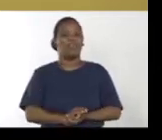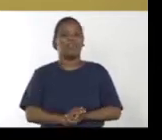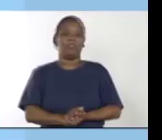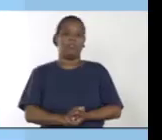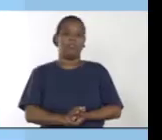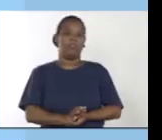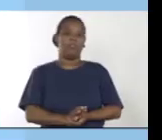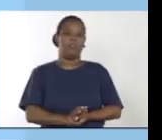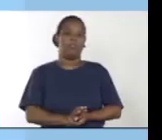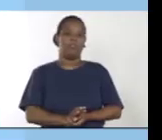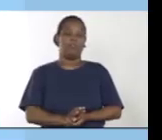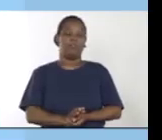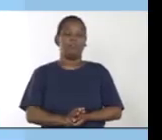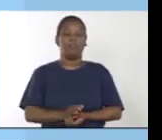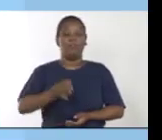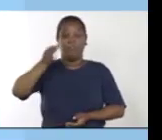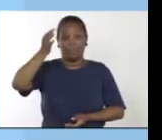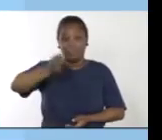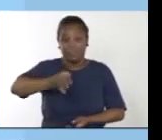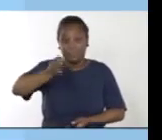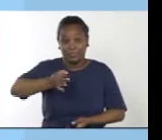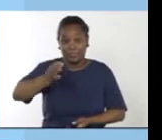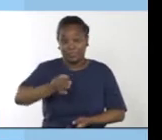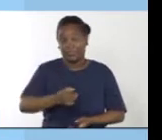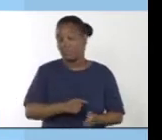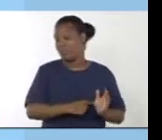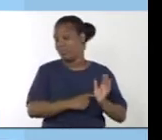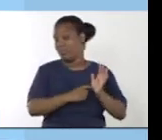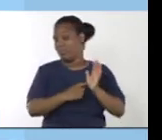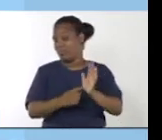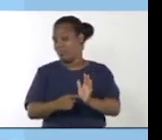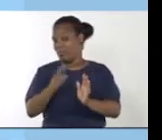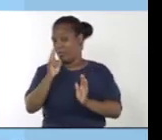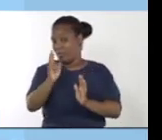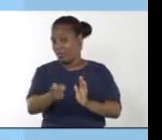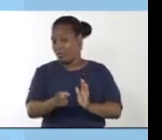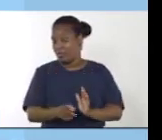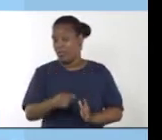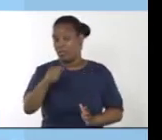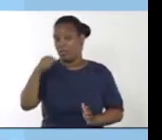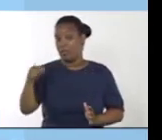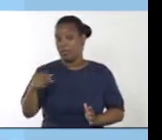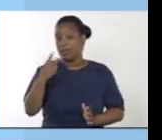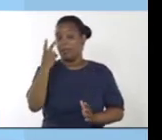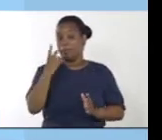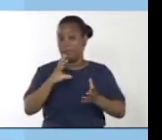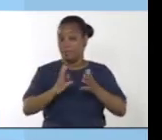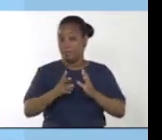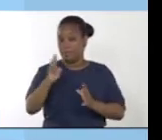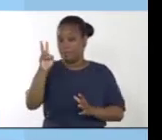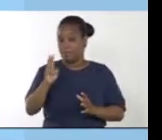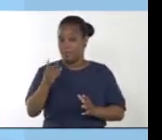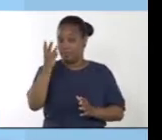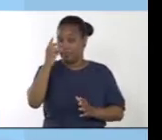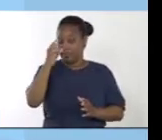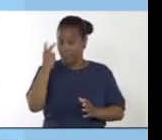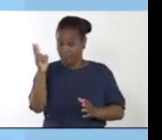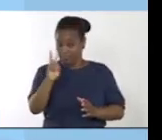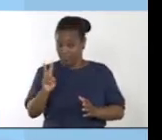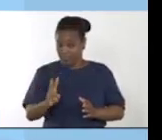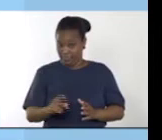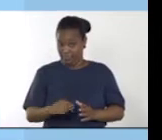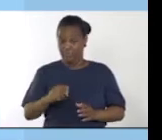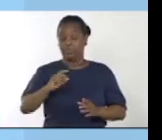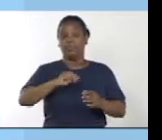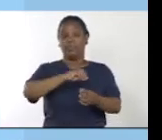oriento. Realmente les propongo escribir las formas verbales de estos 3 verbos conjugándolos